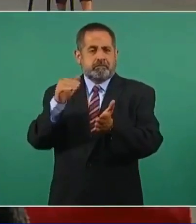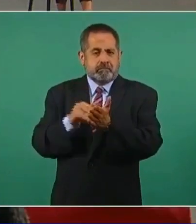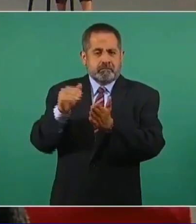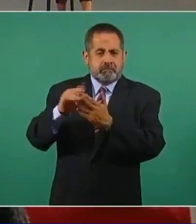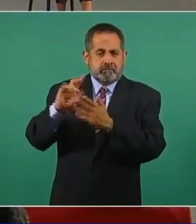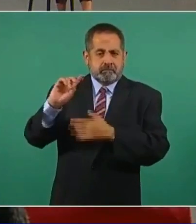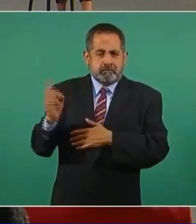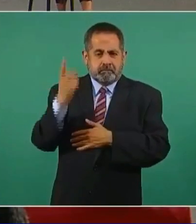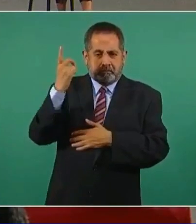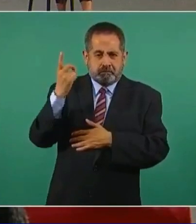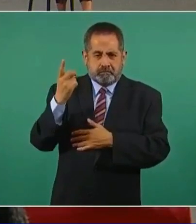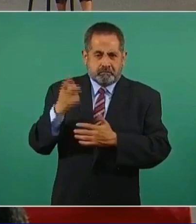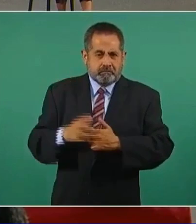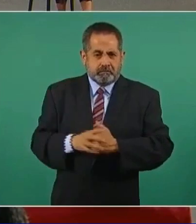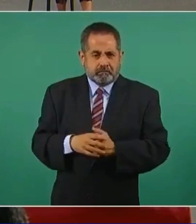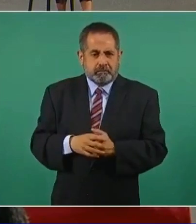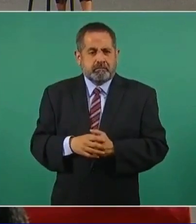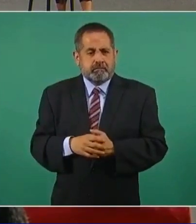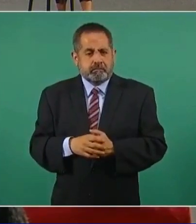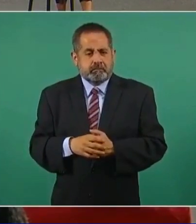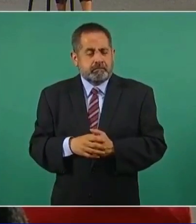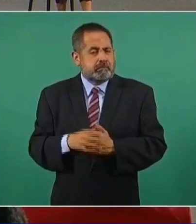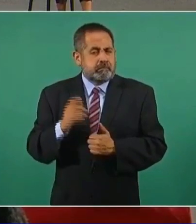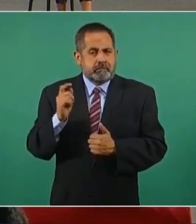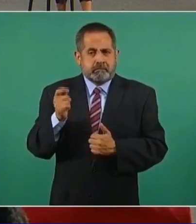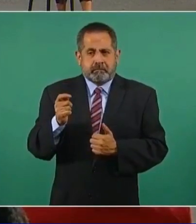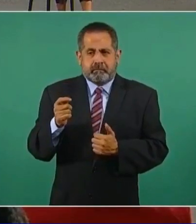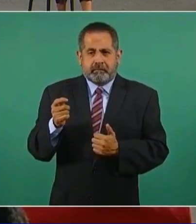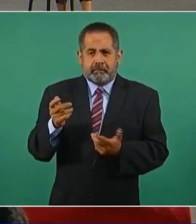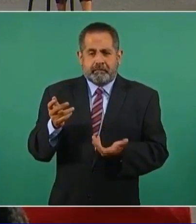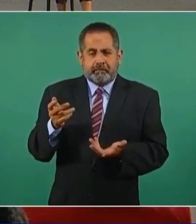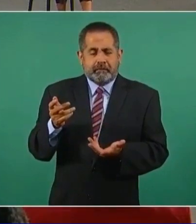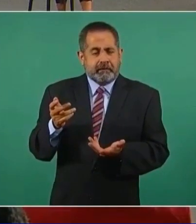de dólares, que es lo que